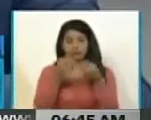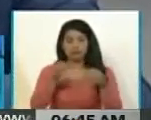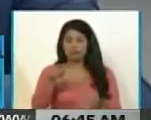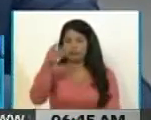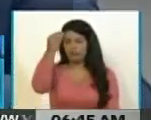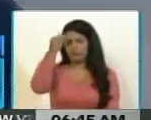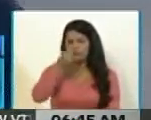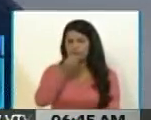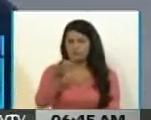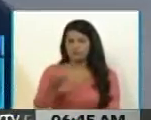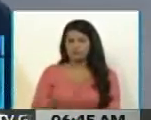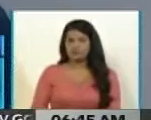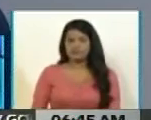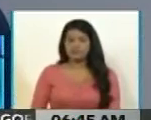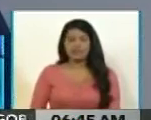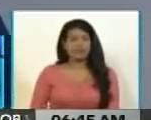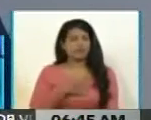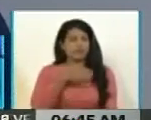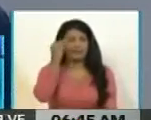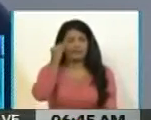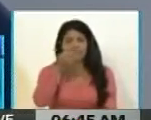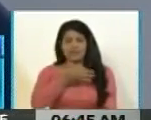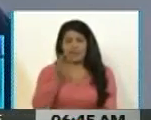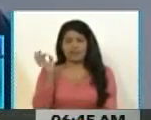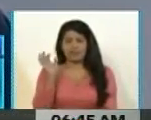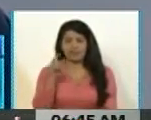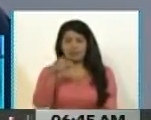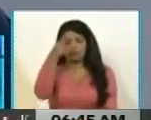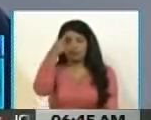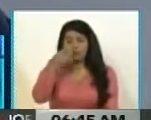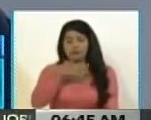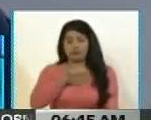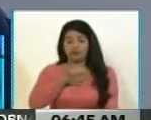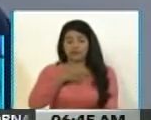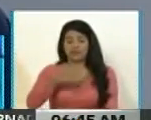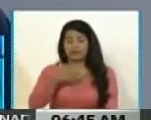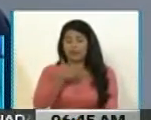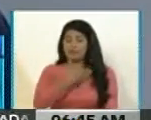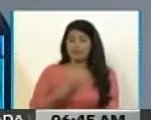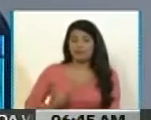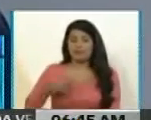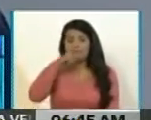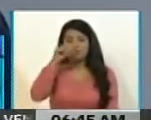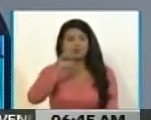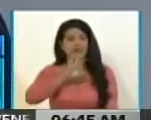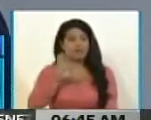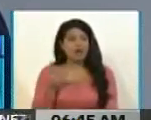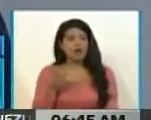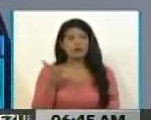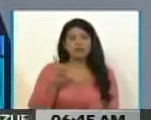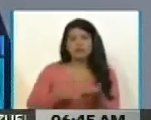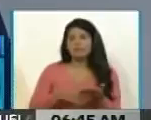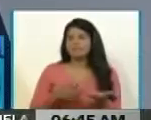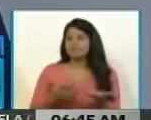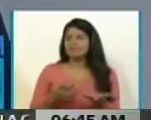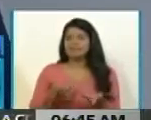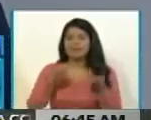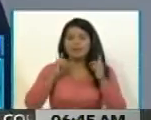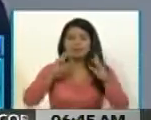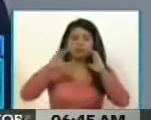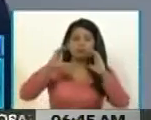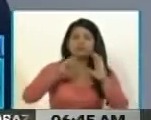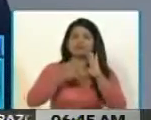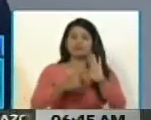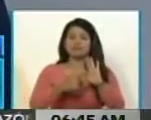periodista? A mí me parece excelente, y sobre todo porque yo siento que el presidente Nicolás Maduro está rescatando formas de comunicación